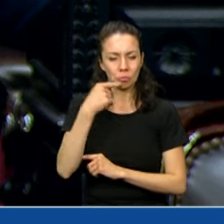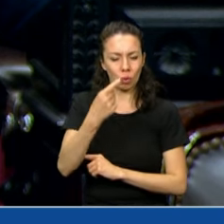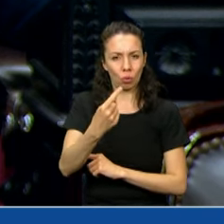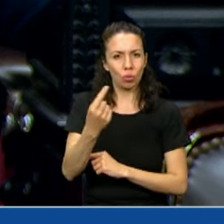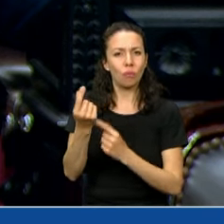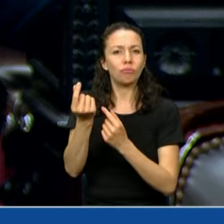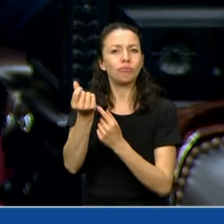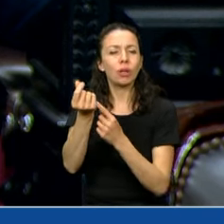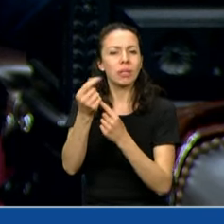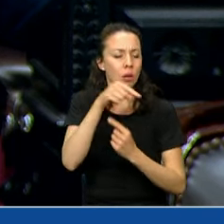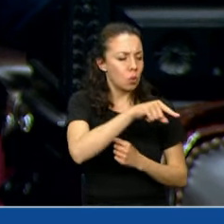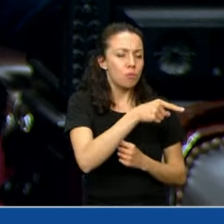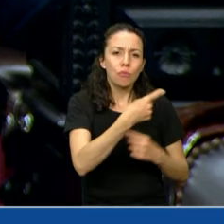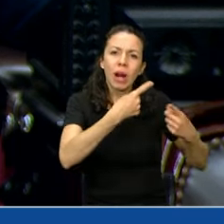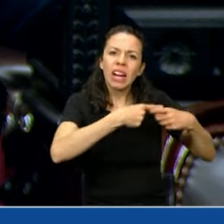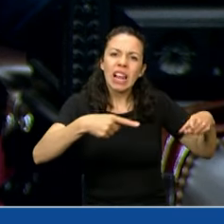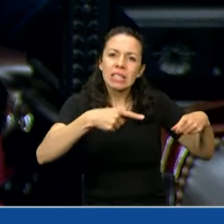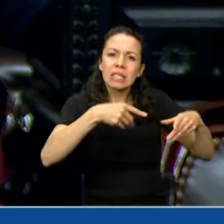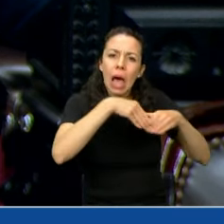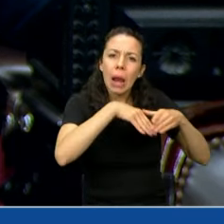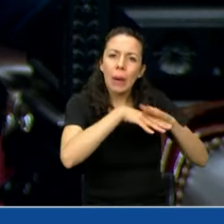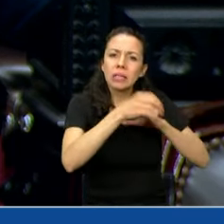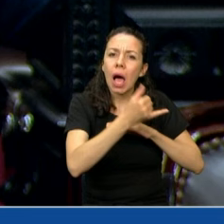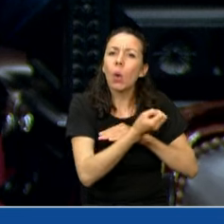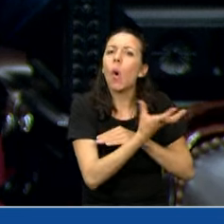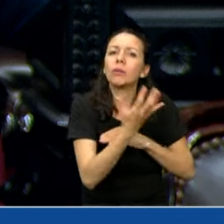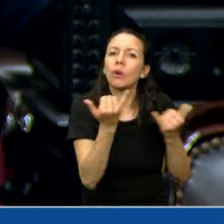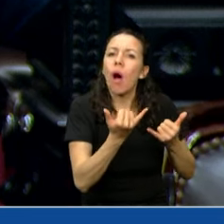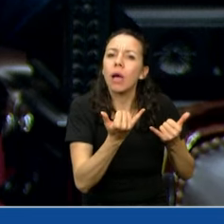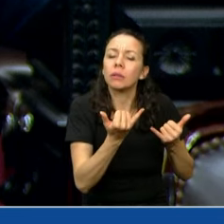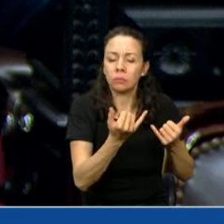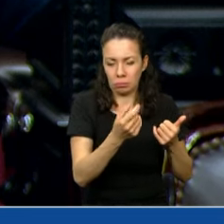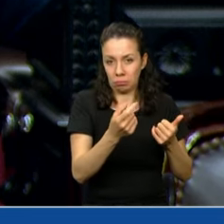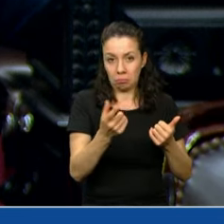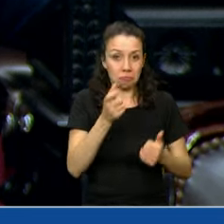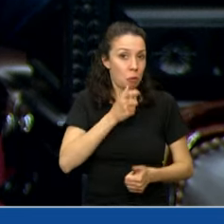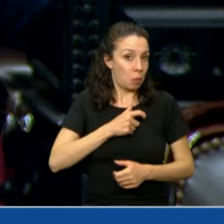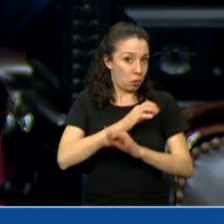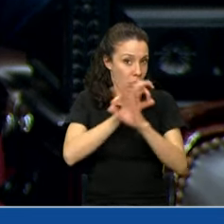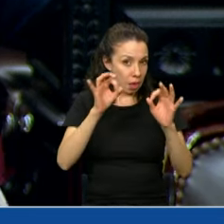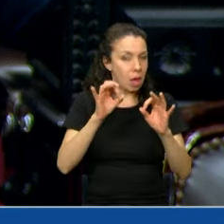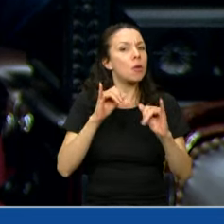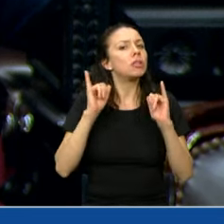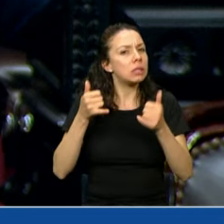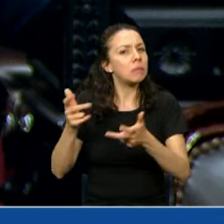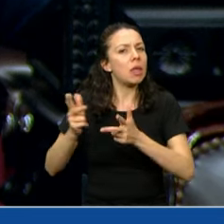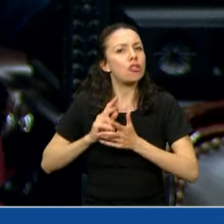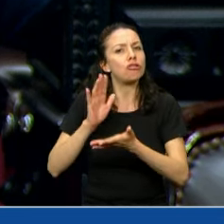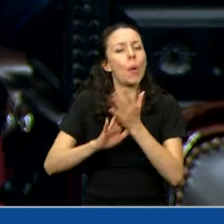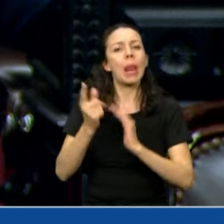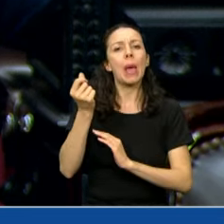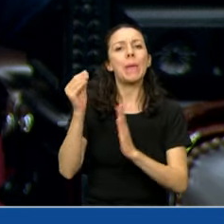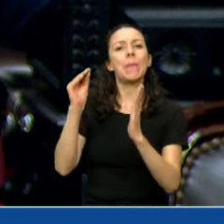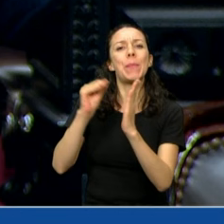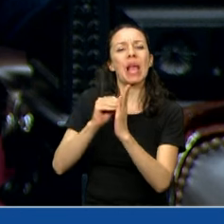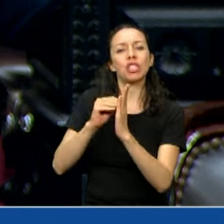mide ese potencial Cuántas reservas tenemos no hubo respuesta pero si hubo respuesta sobre el precio de referencia